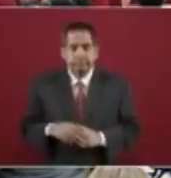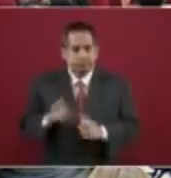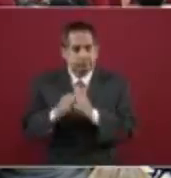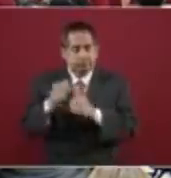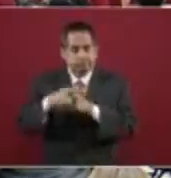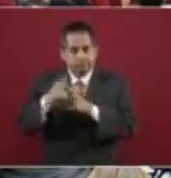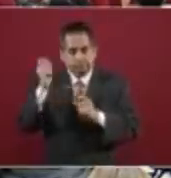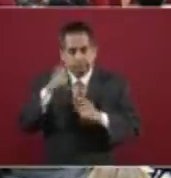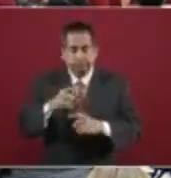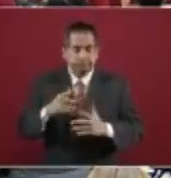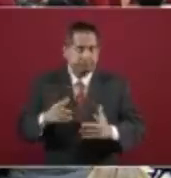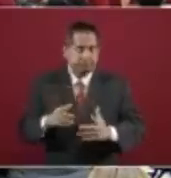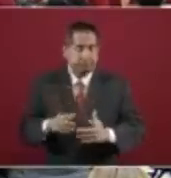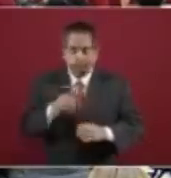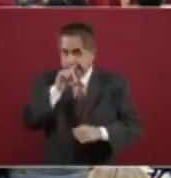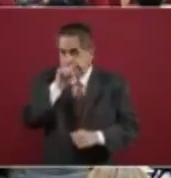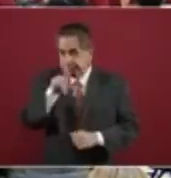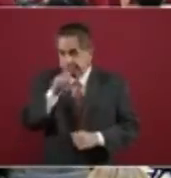complicado.